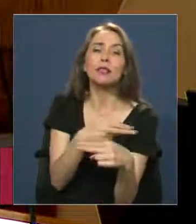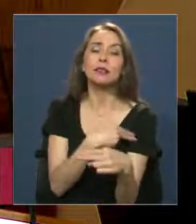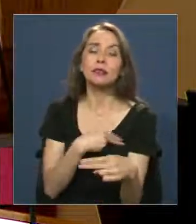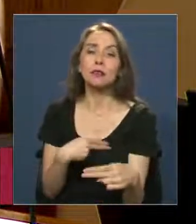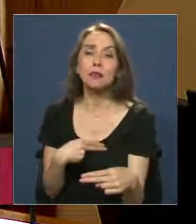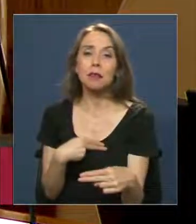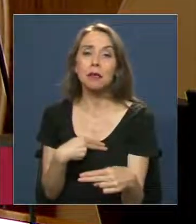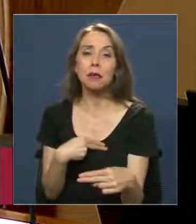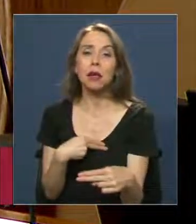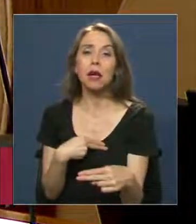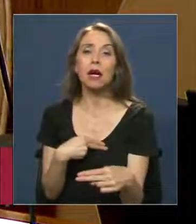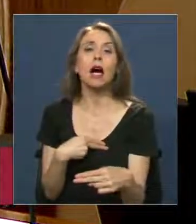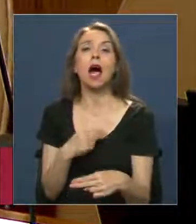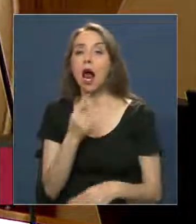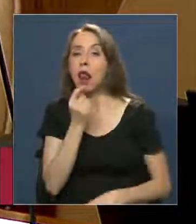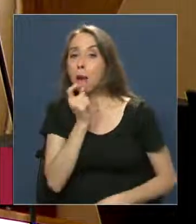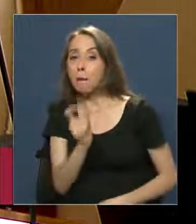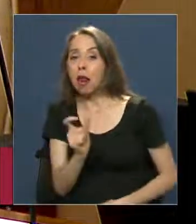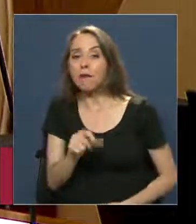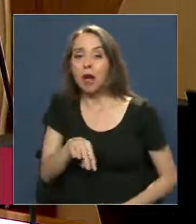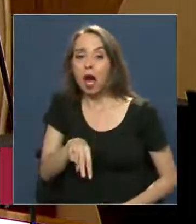a lo que se ha denominado negacionismo.